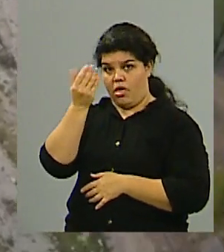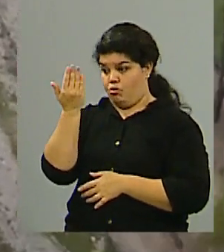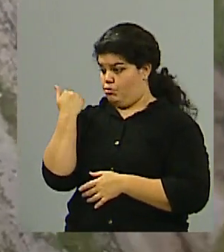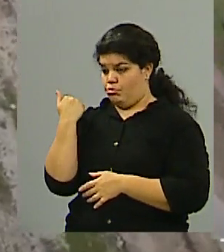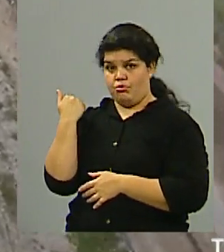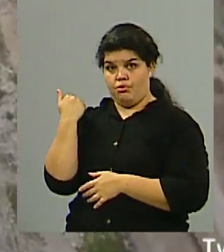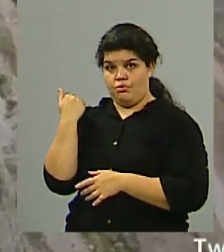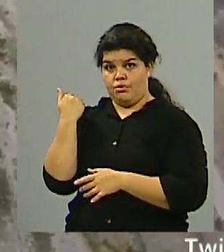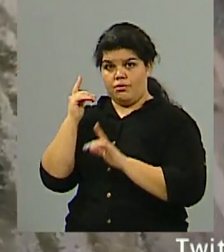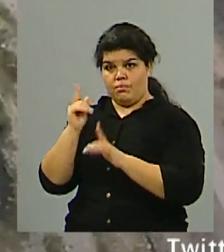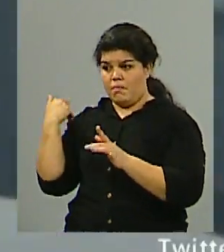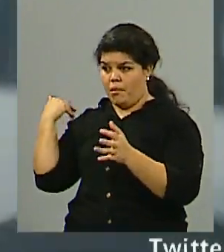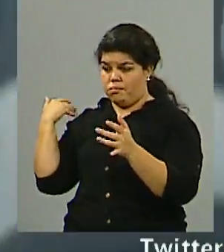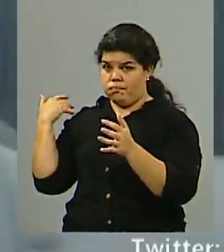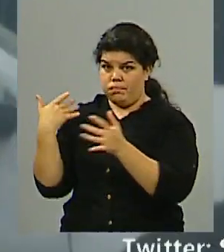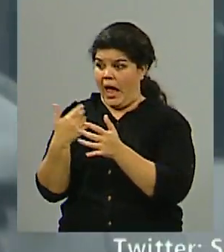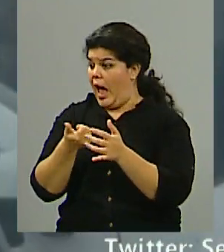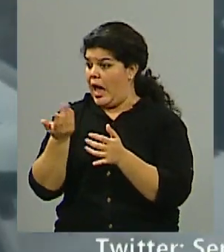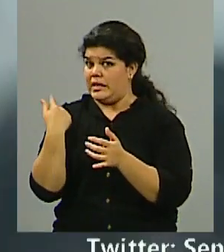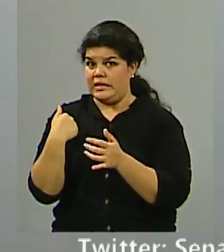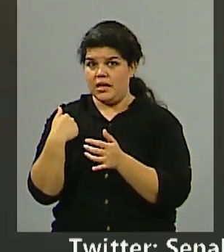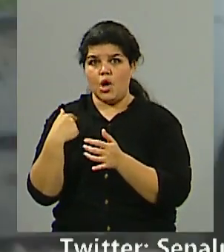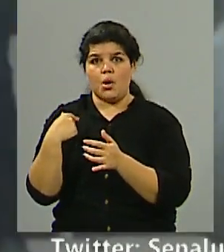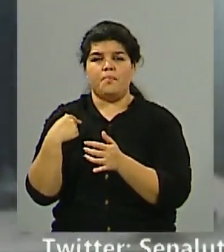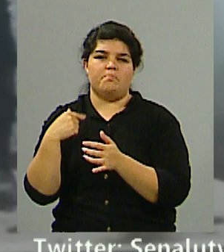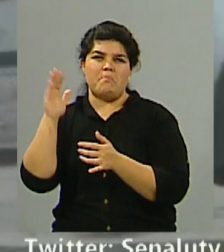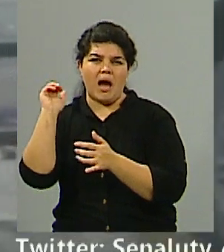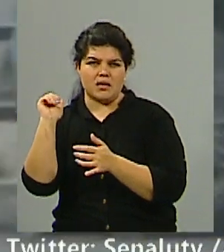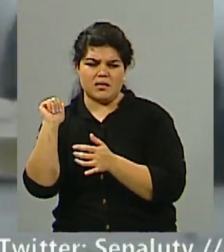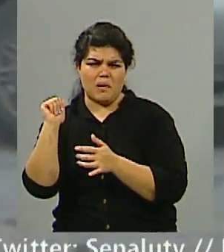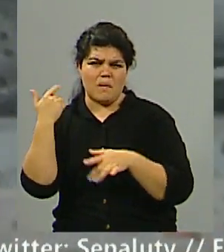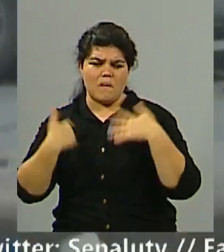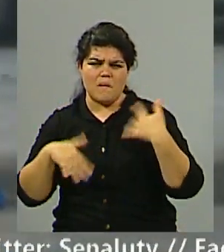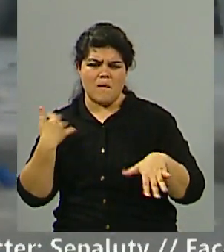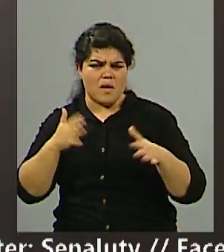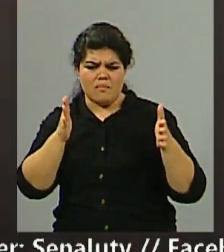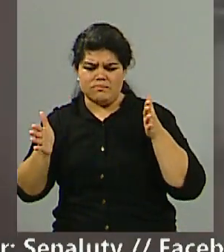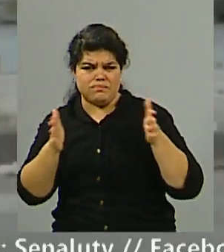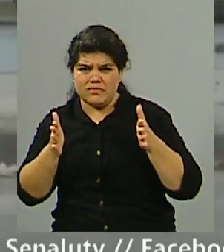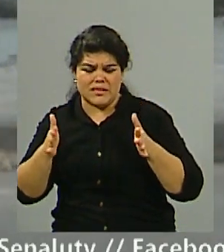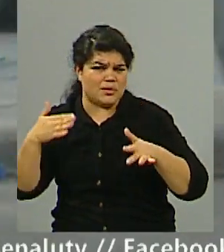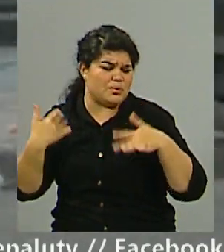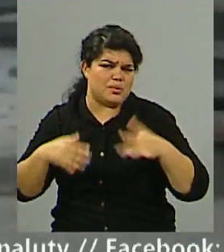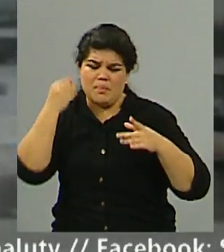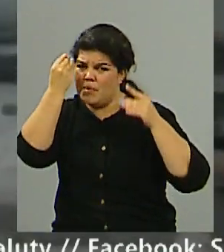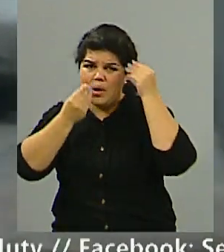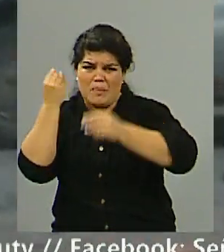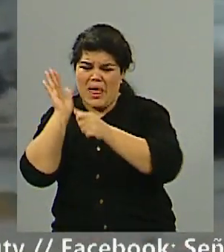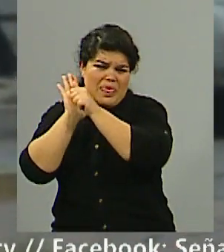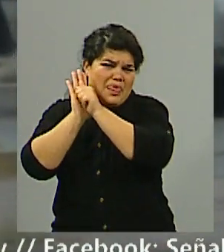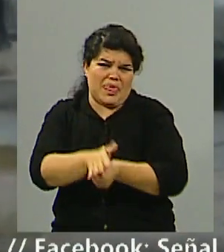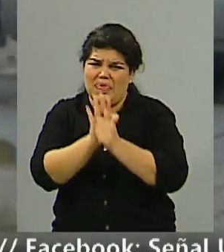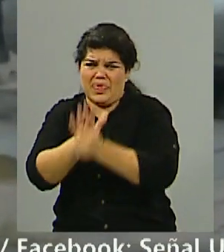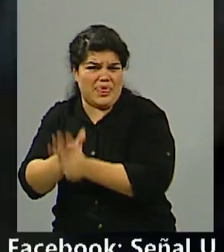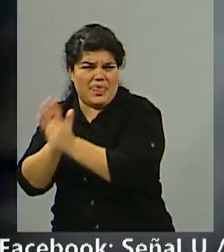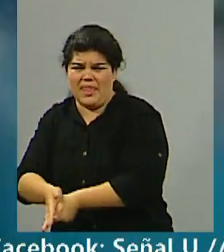desde el día sábado hasta ayer, ha sido, digo, de mucha preocupación para todos y todas, básicamente.